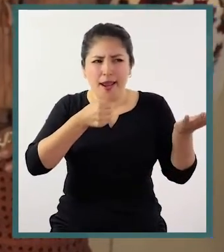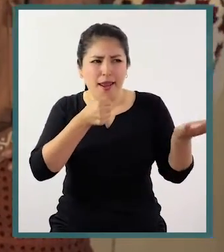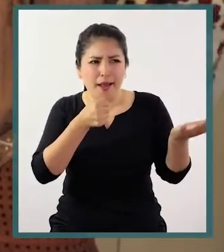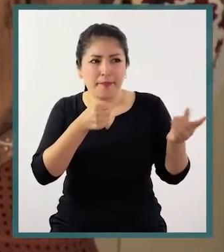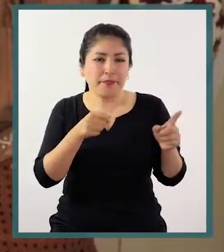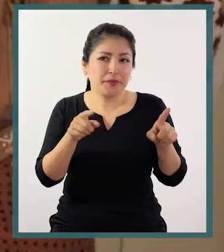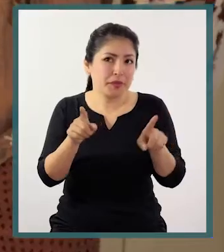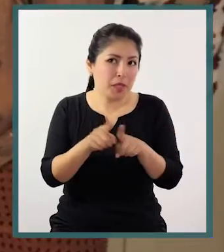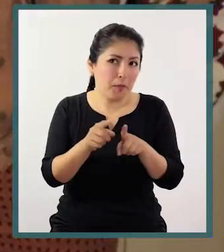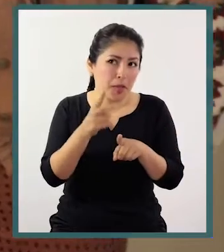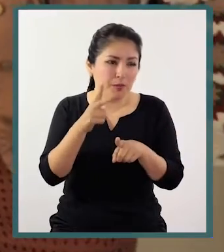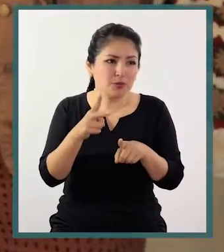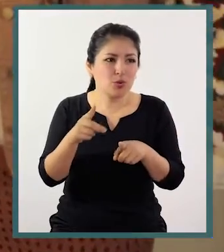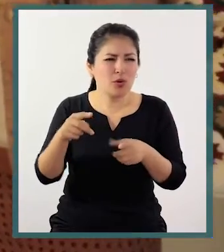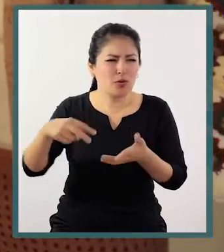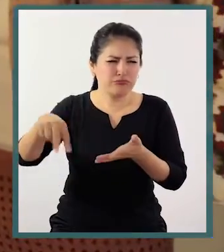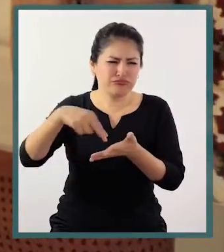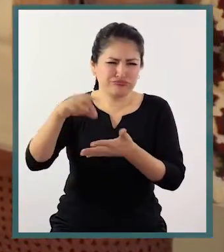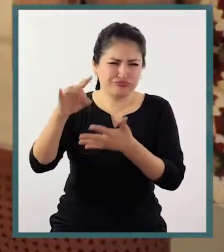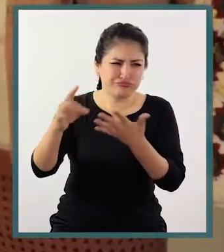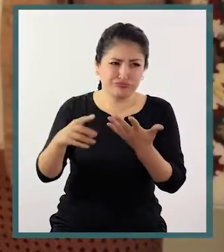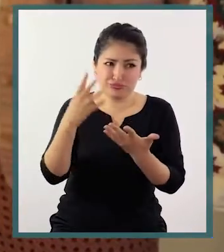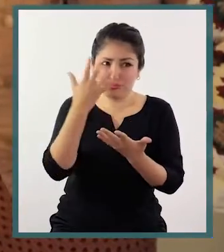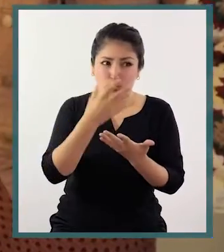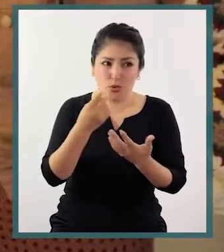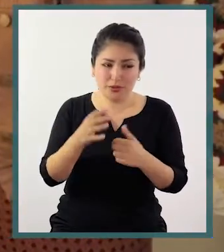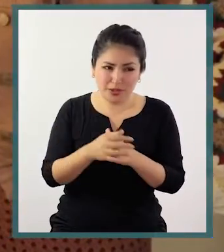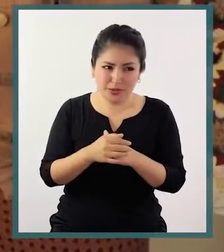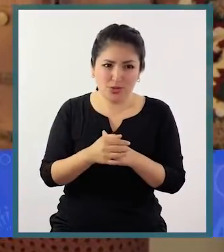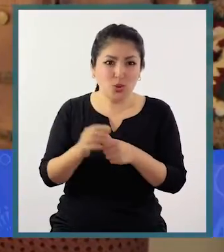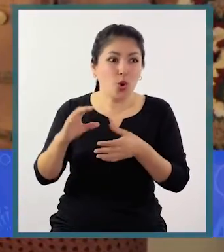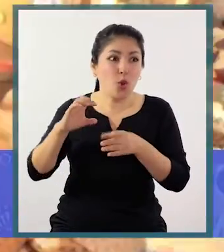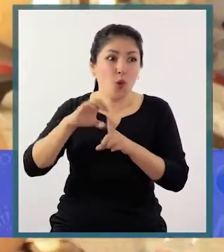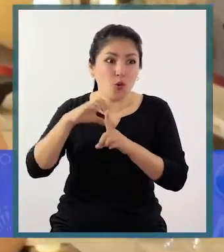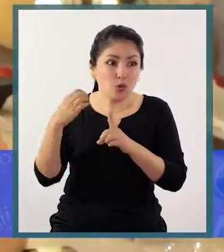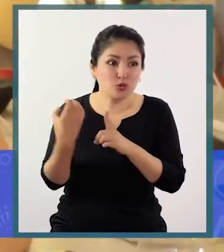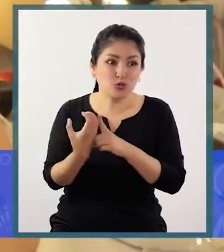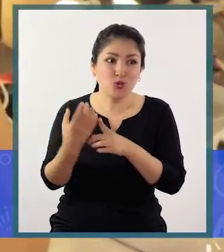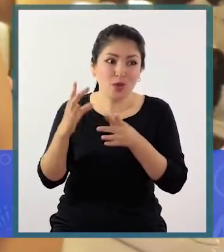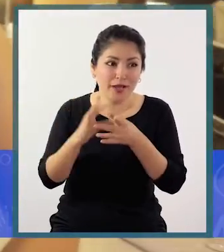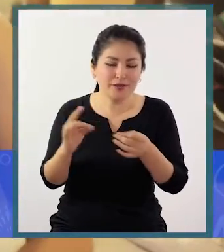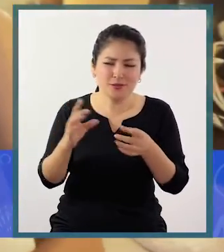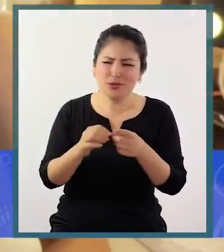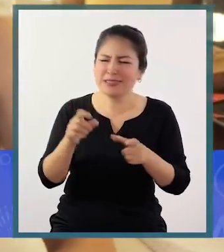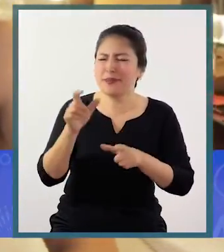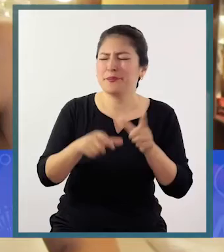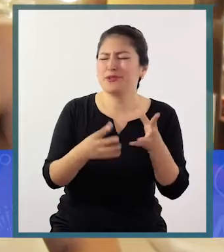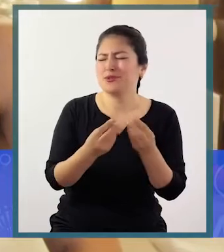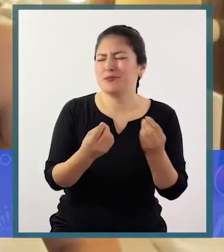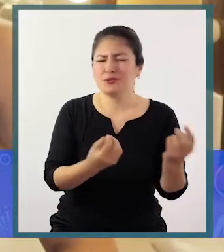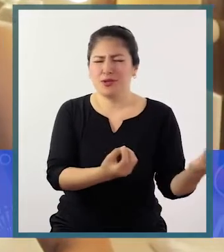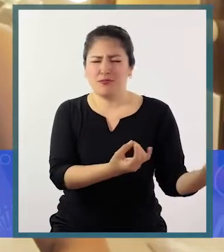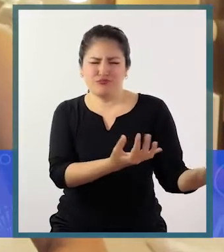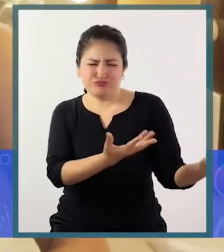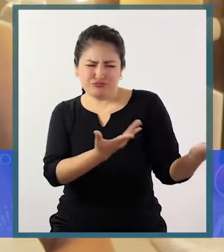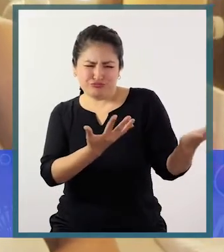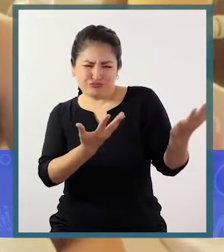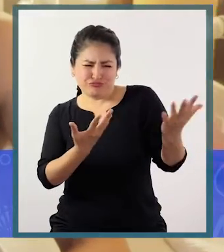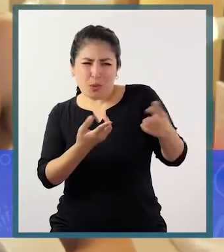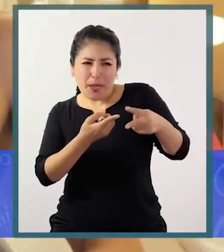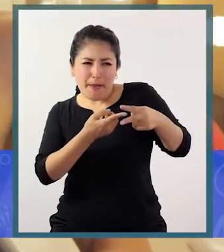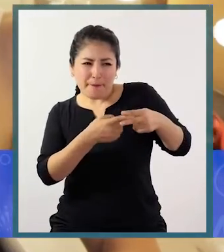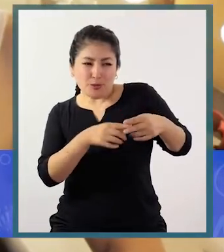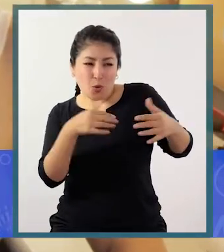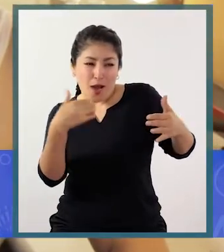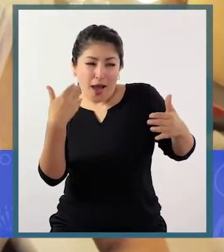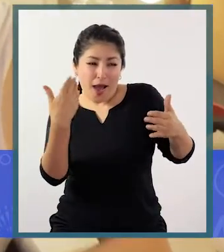hecho también ahí unos repertorios muy interesantes también, hablando de nuestra cultura. La energía de la gente ha sido muy, muy, muy, muy bacán de inicio a